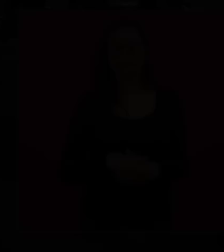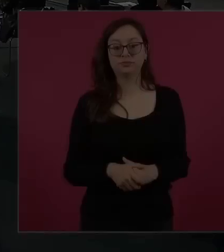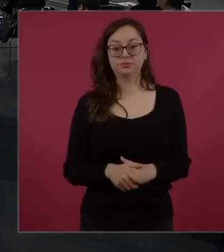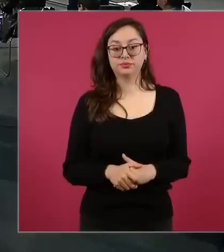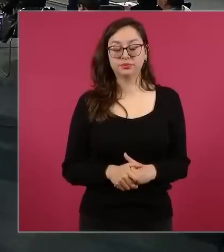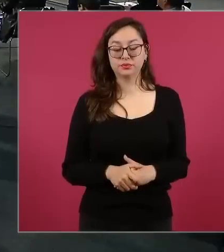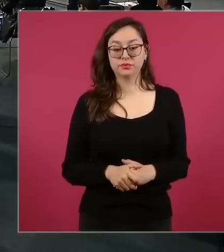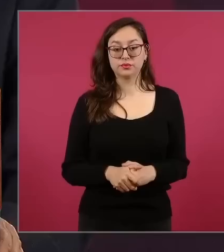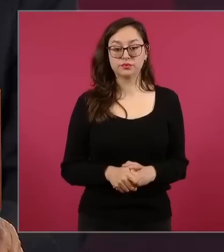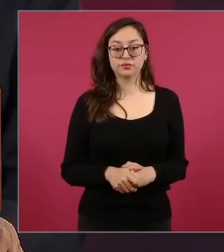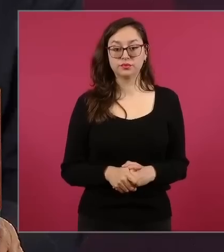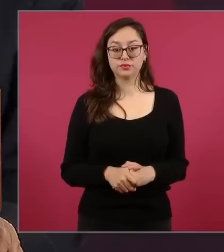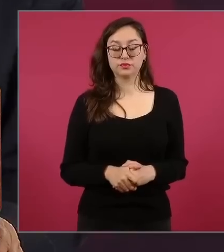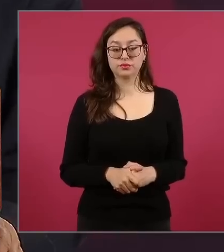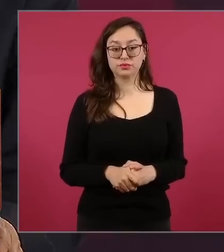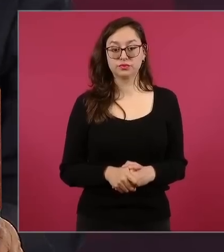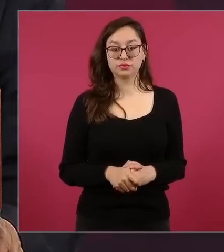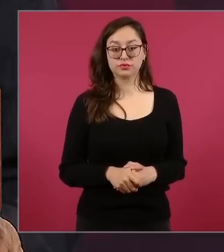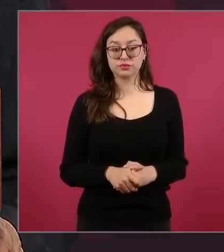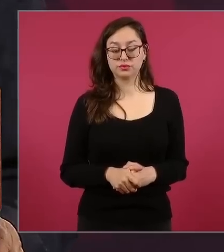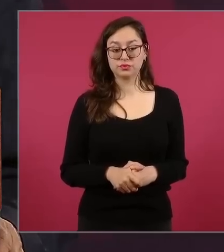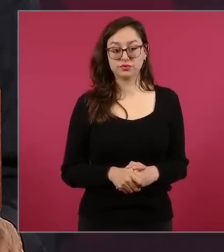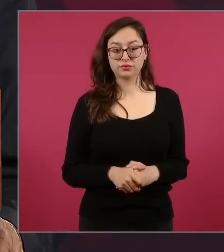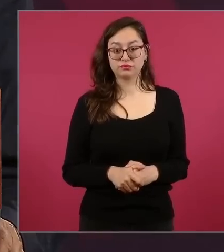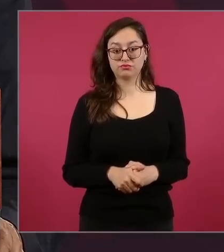Así, pues no hay